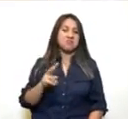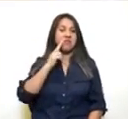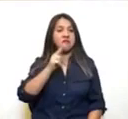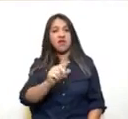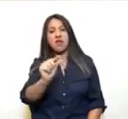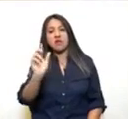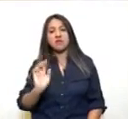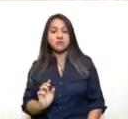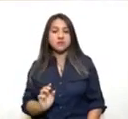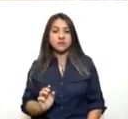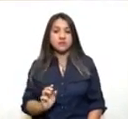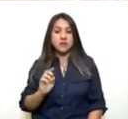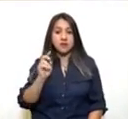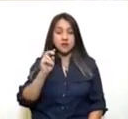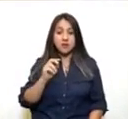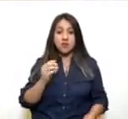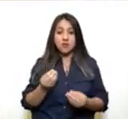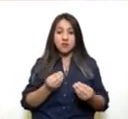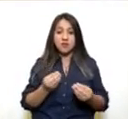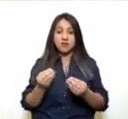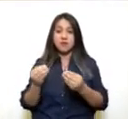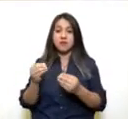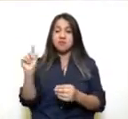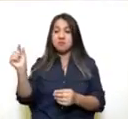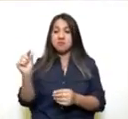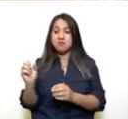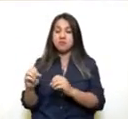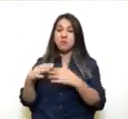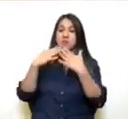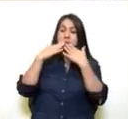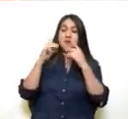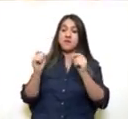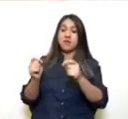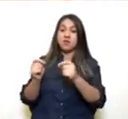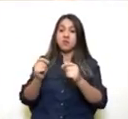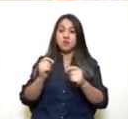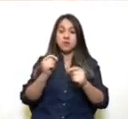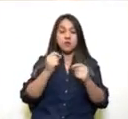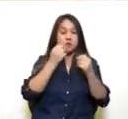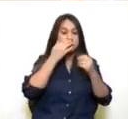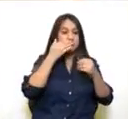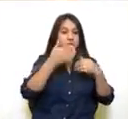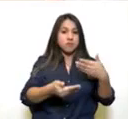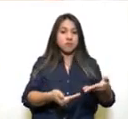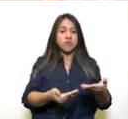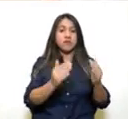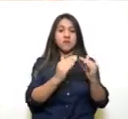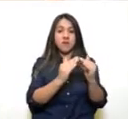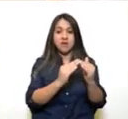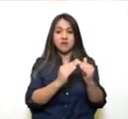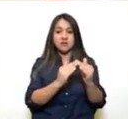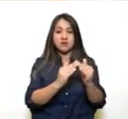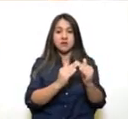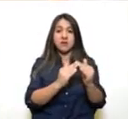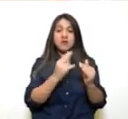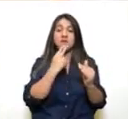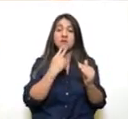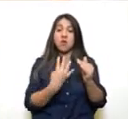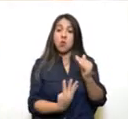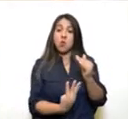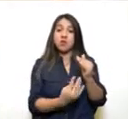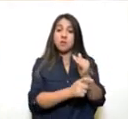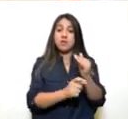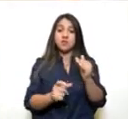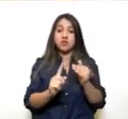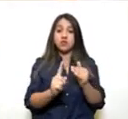trasladando el virus a los hogares donde nos viven cuatro personas sino que llegan a vivir